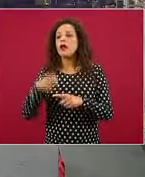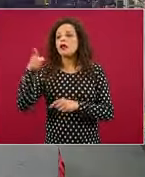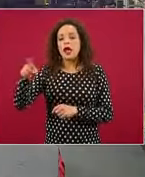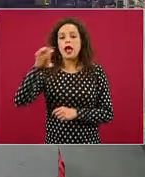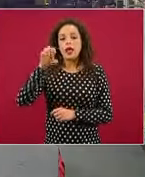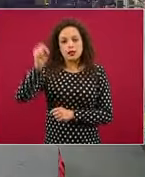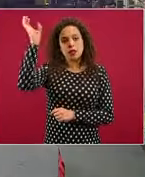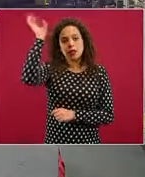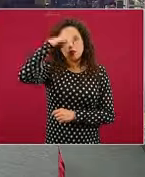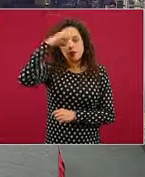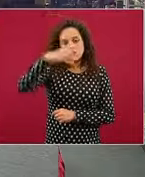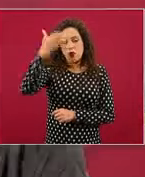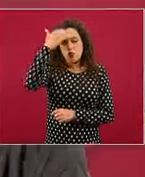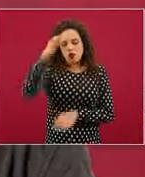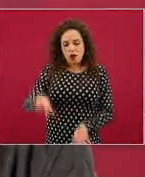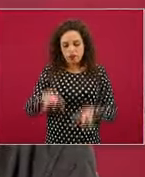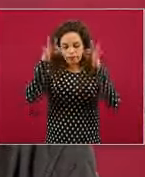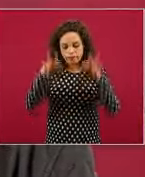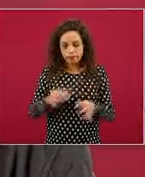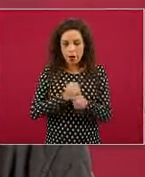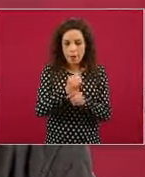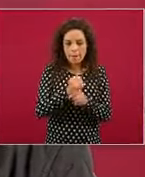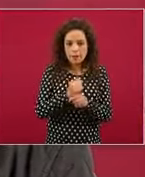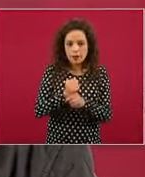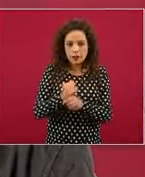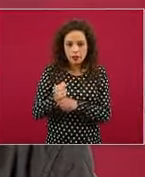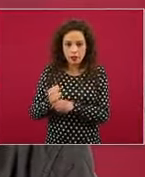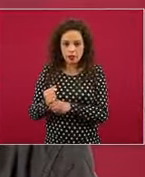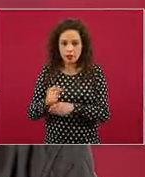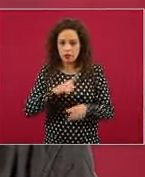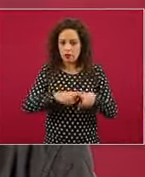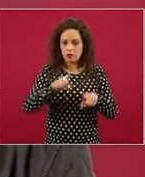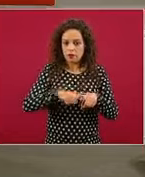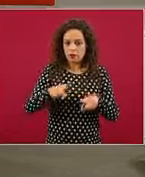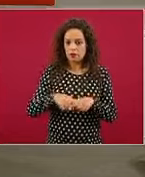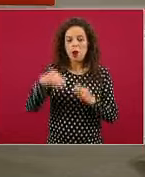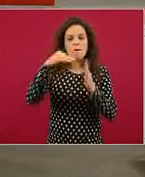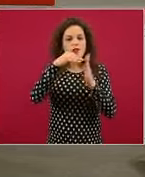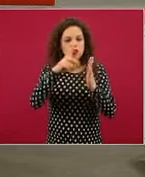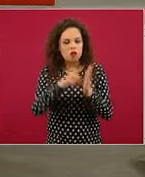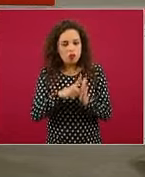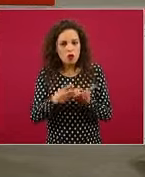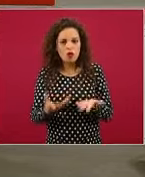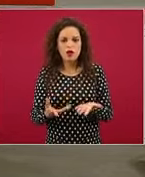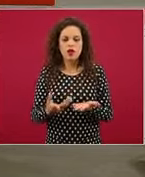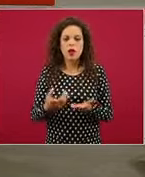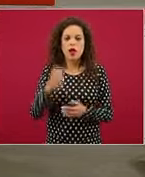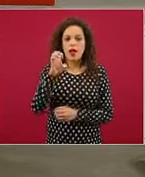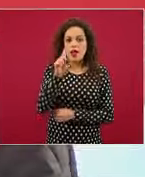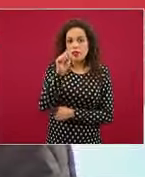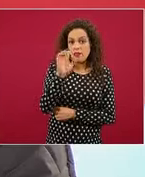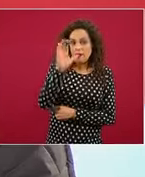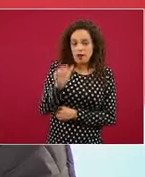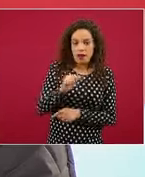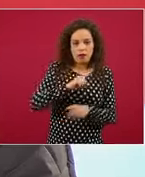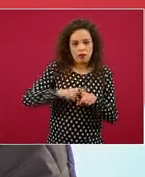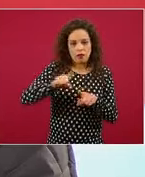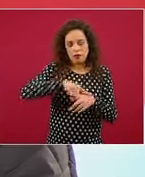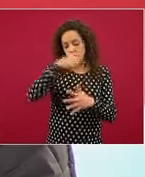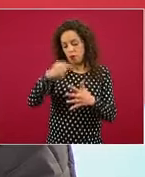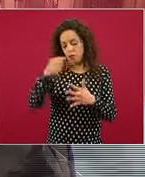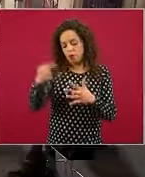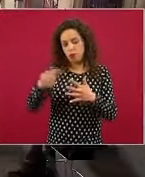científicamente los estudios de investigación clínica, su metodología, sus criterios éticos, etcétera, etcétera,